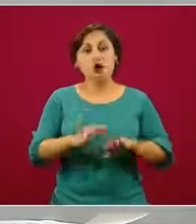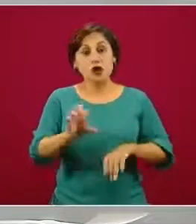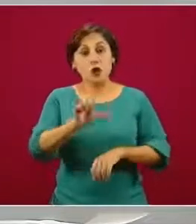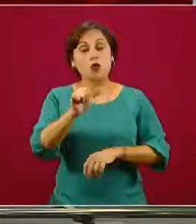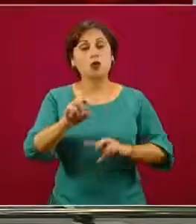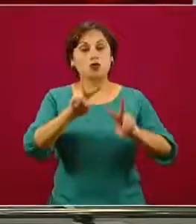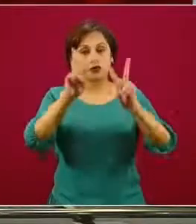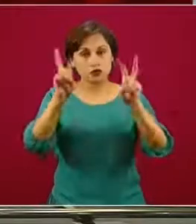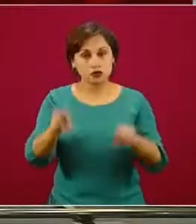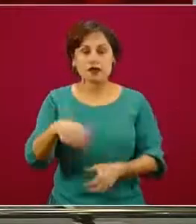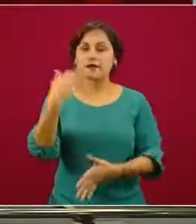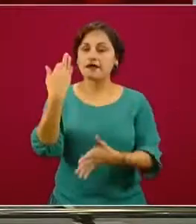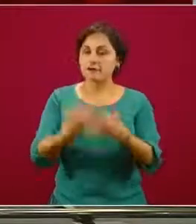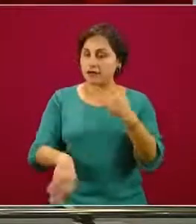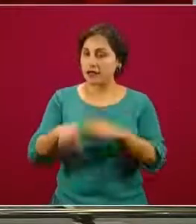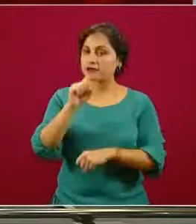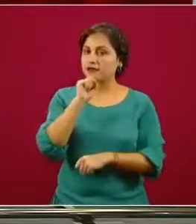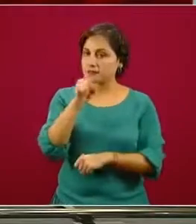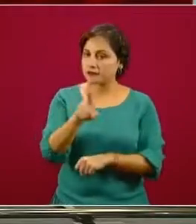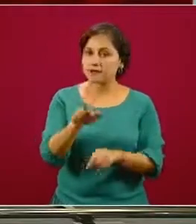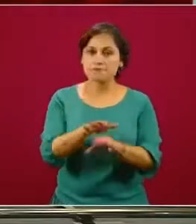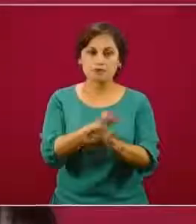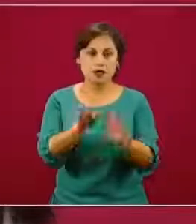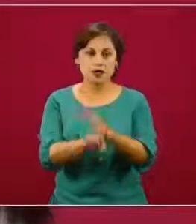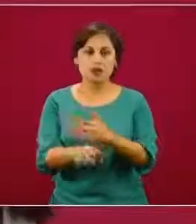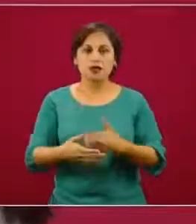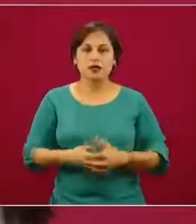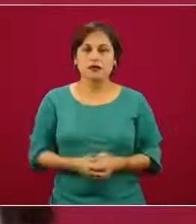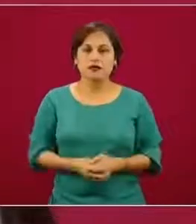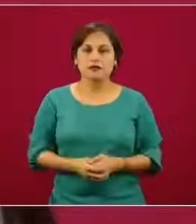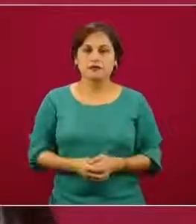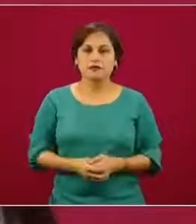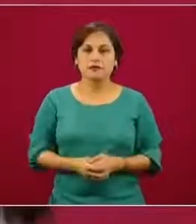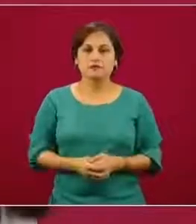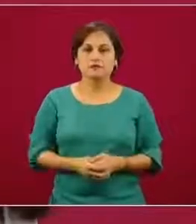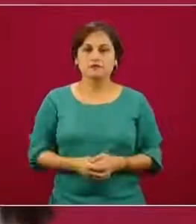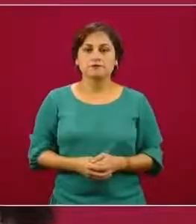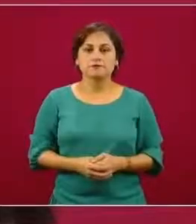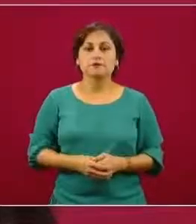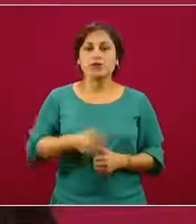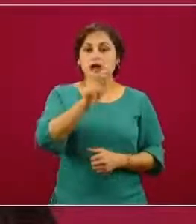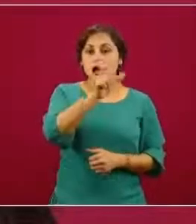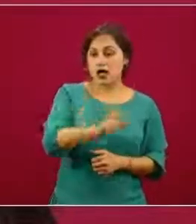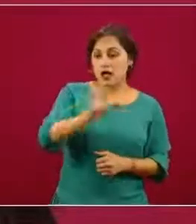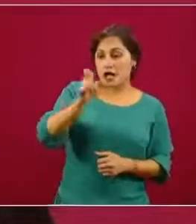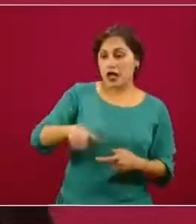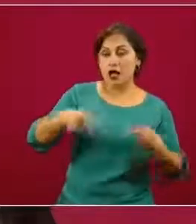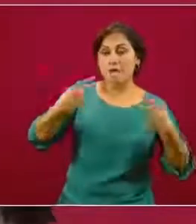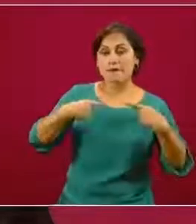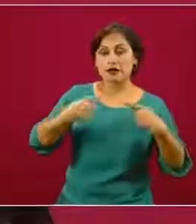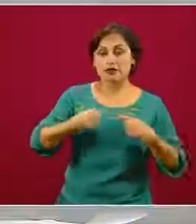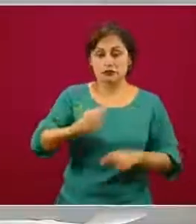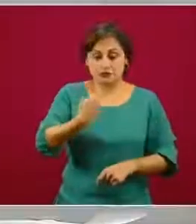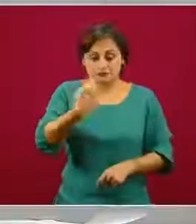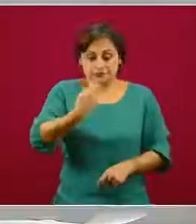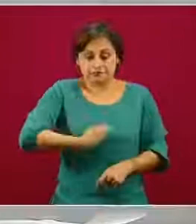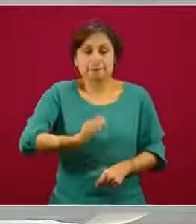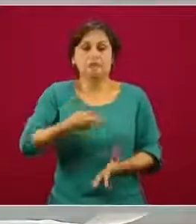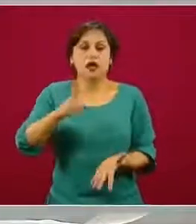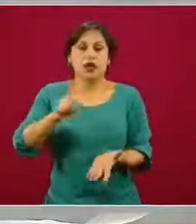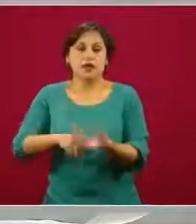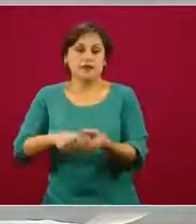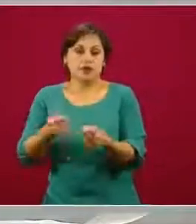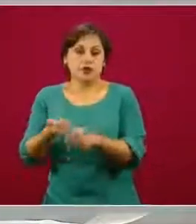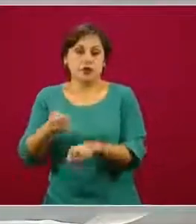tiene que ver también con el tema del reconocimiento de la identidad de las personas vía administrativa, es decir, que se puedan